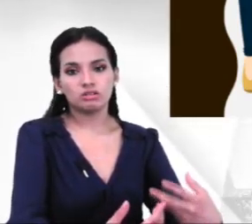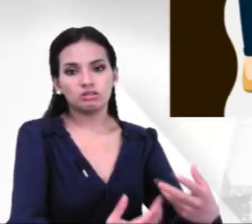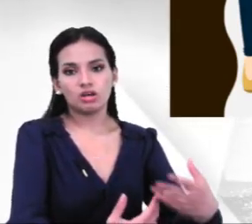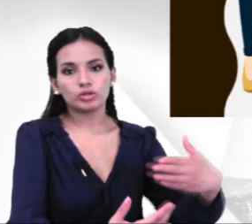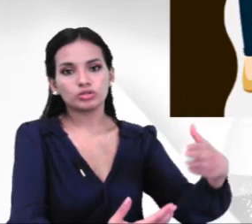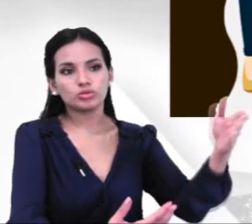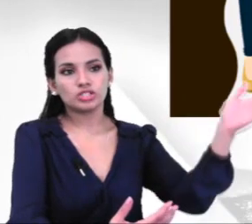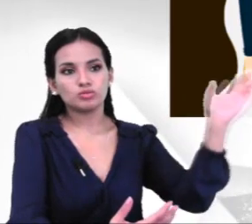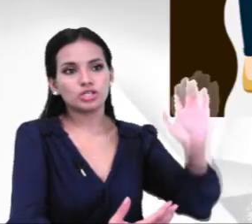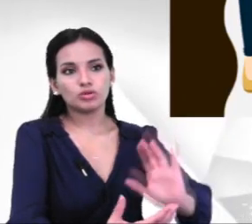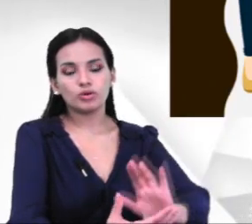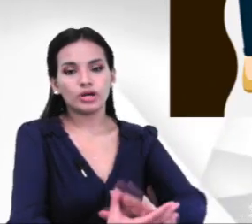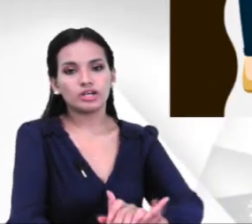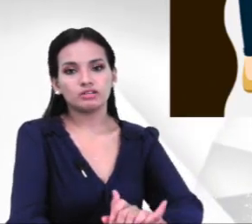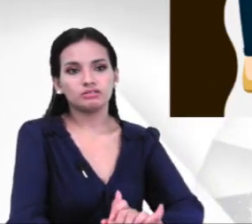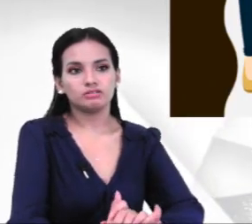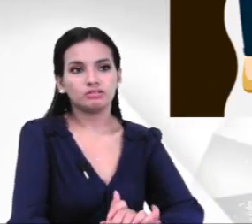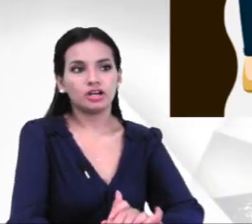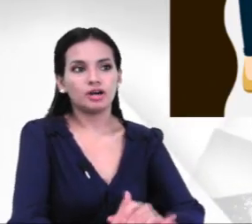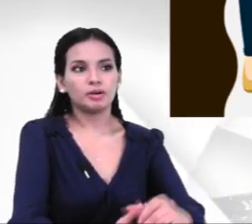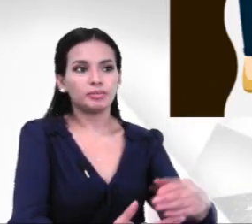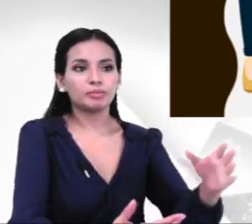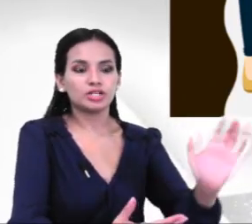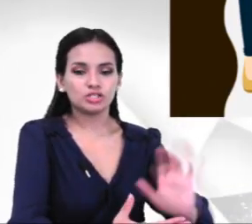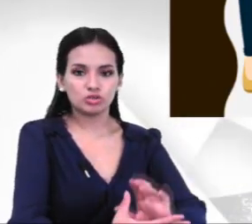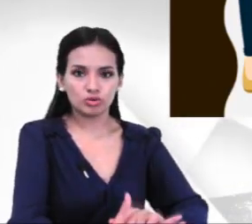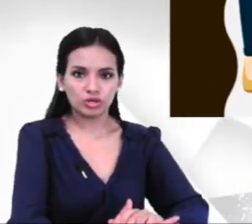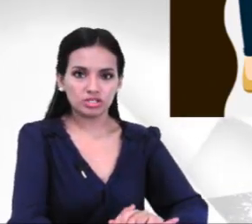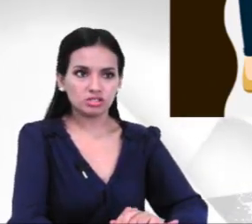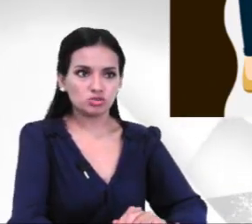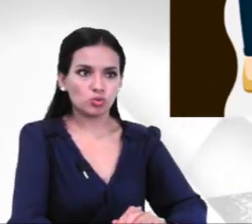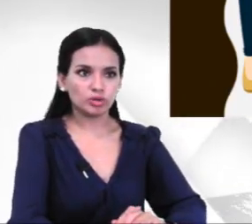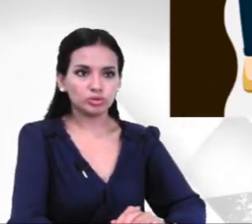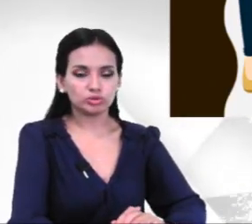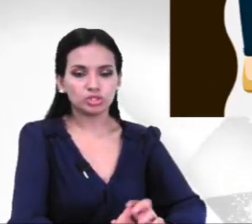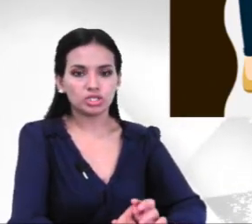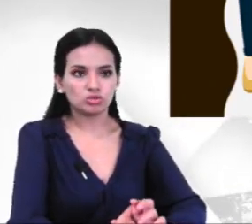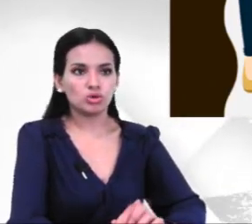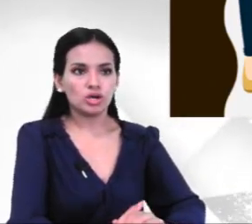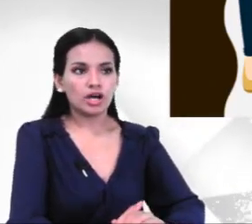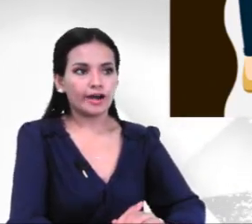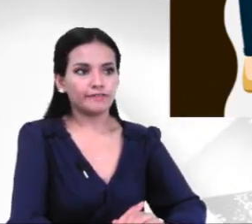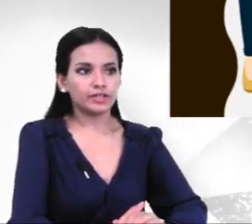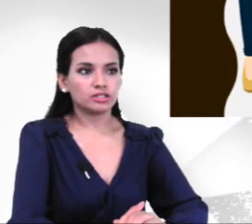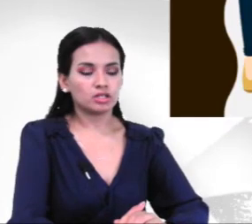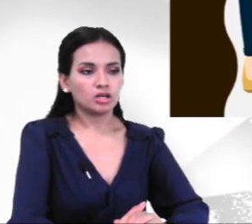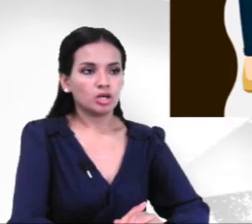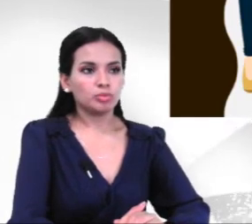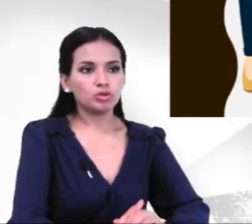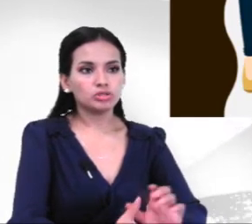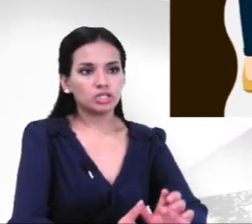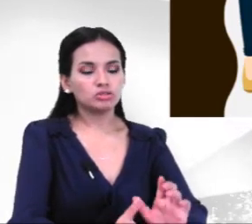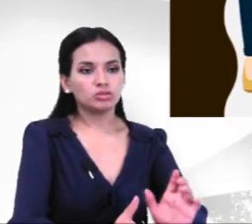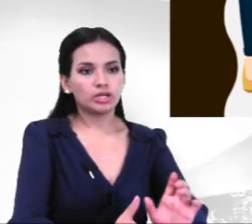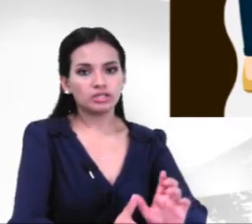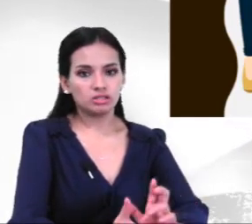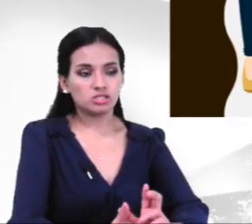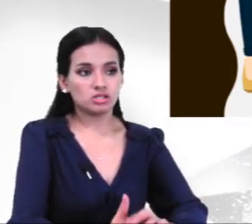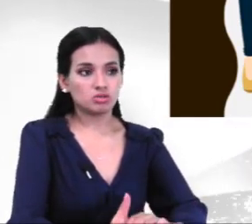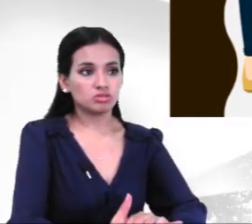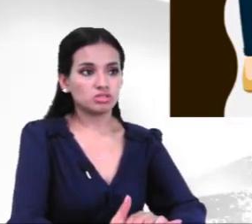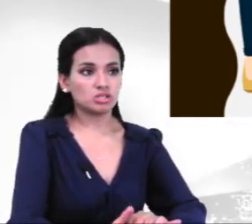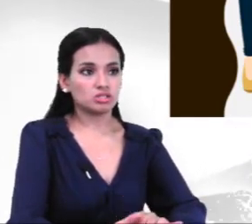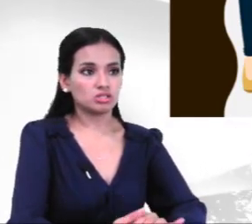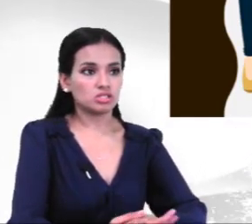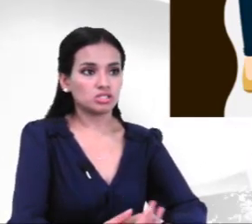de acuerdo a su crecimiento ha permanecido con este en su cuerpo entonces esto afecta por lo tanto hay que